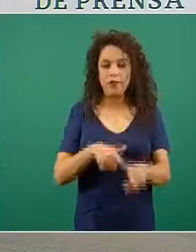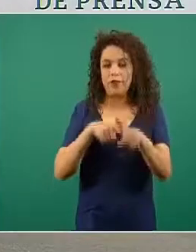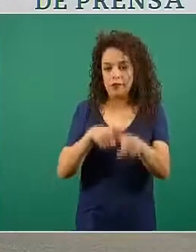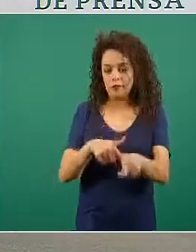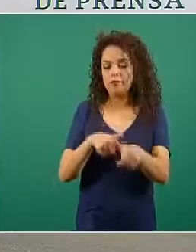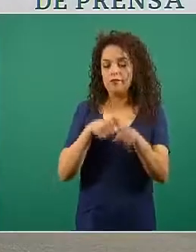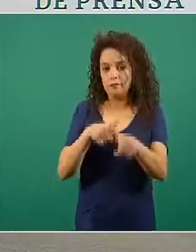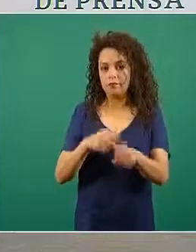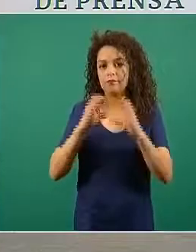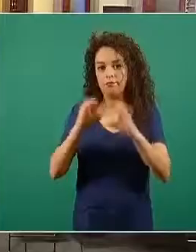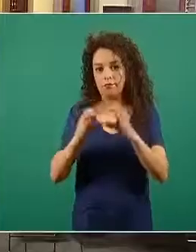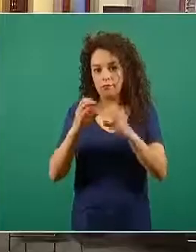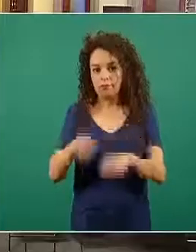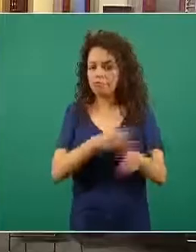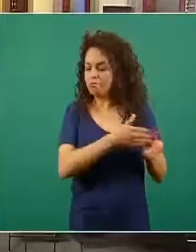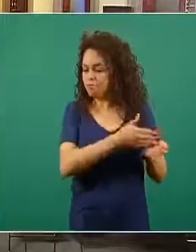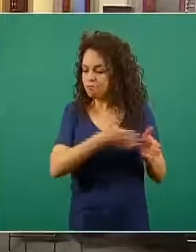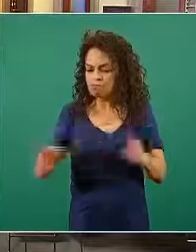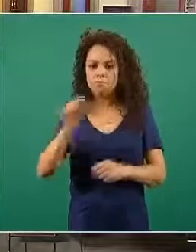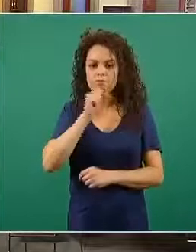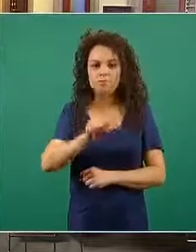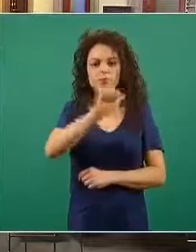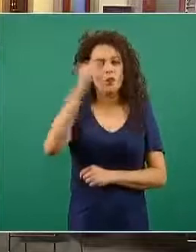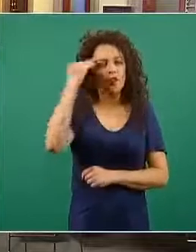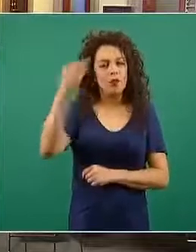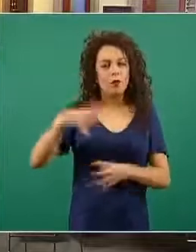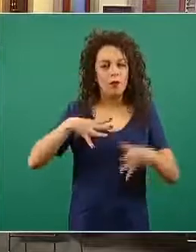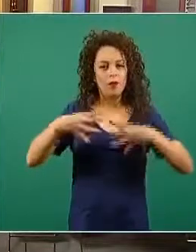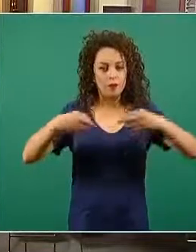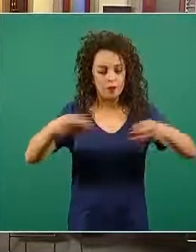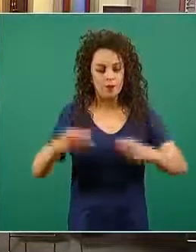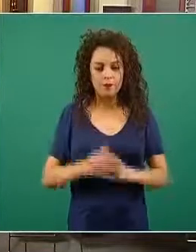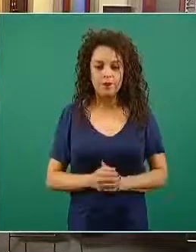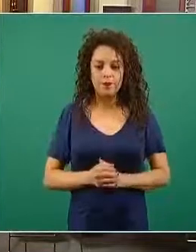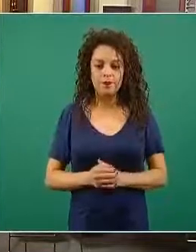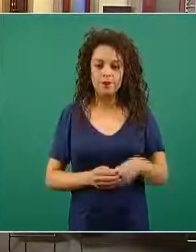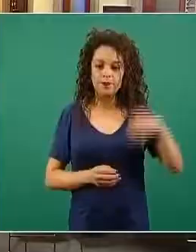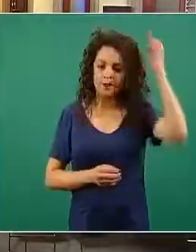largo de toda la epidemia. La siguiente, por favor.